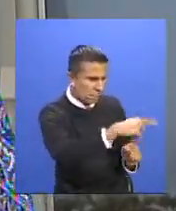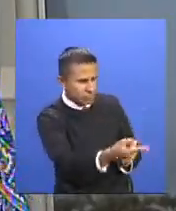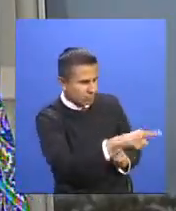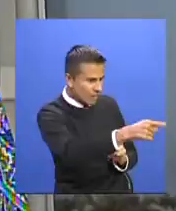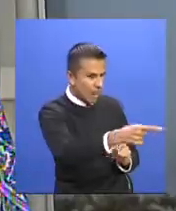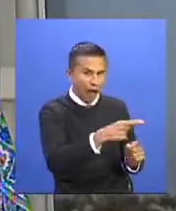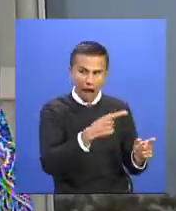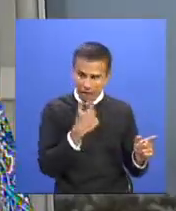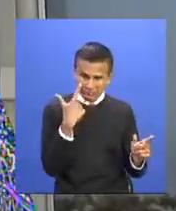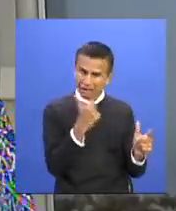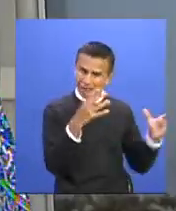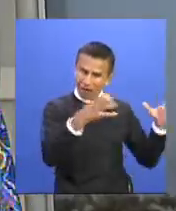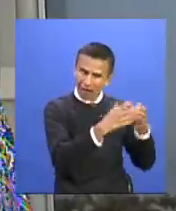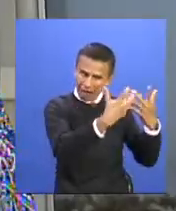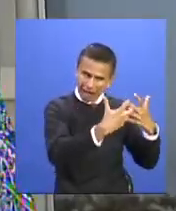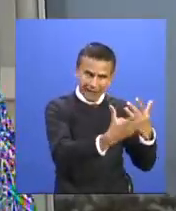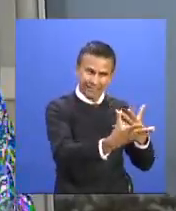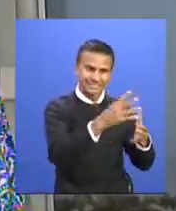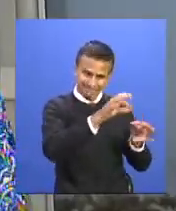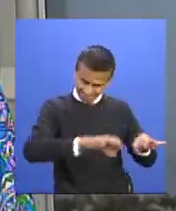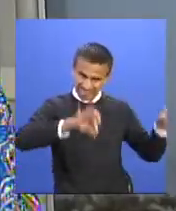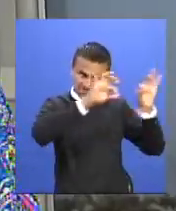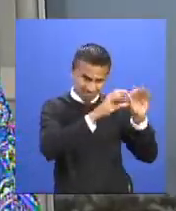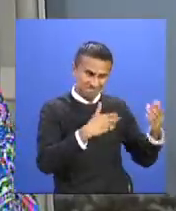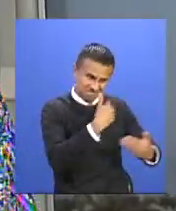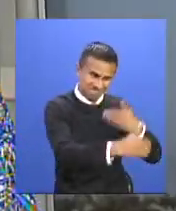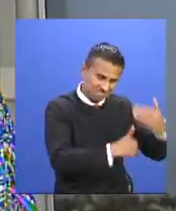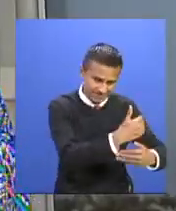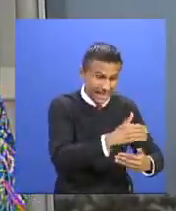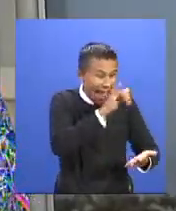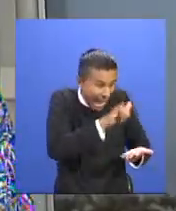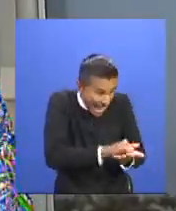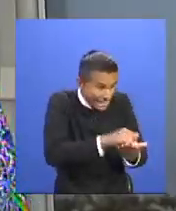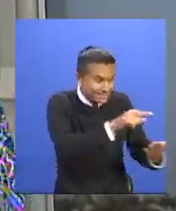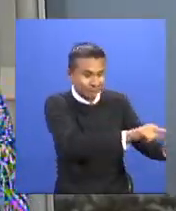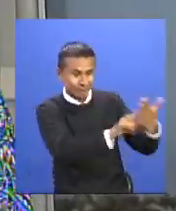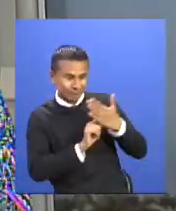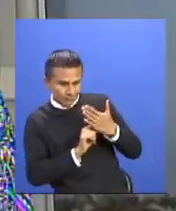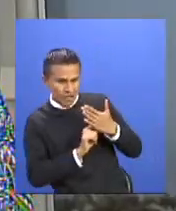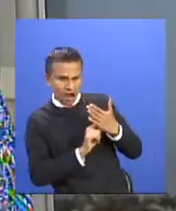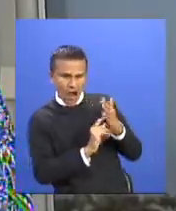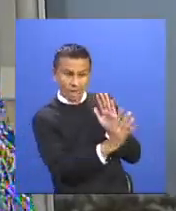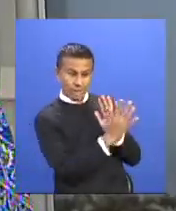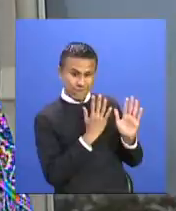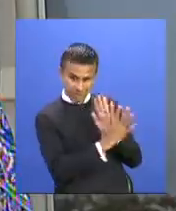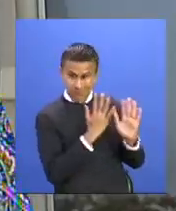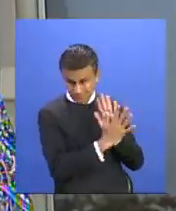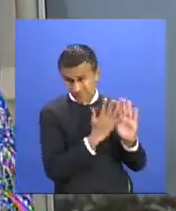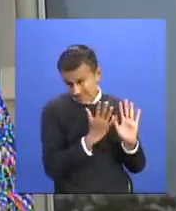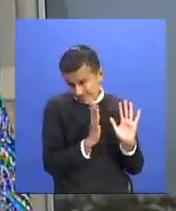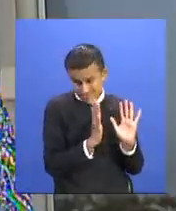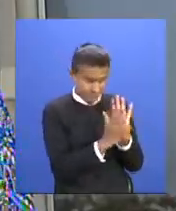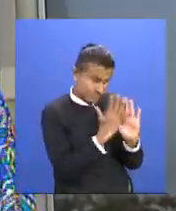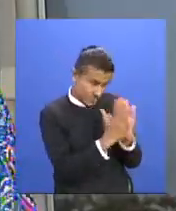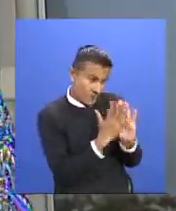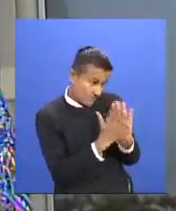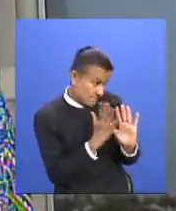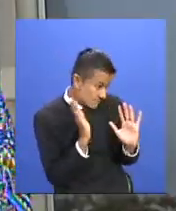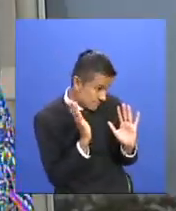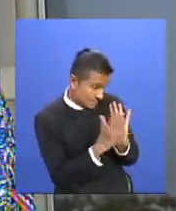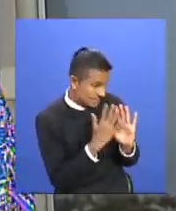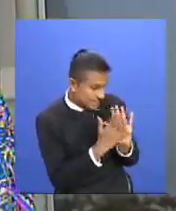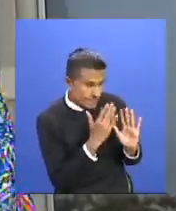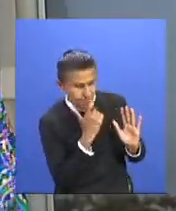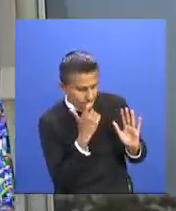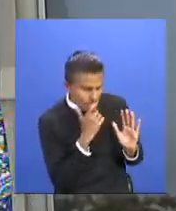súper interesante vincularla. Y a través de ella obtengo esa información en frío, de alguna manera, y